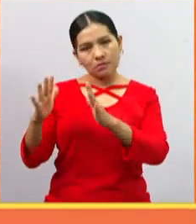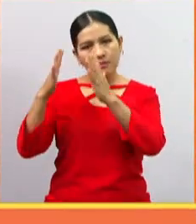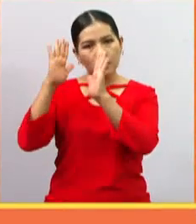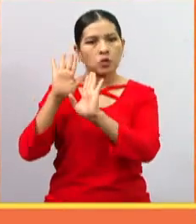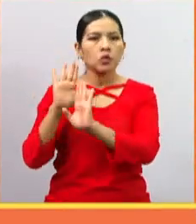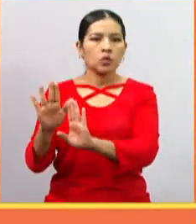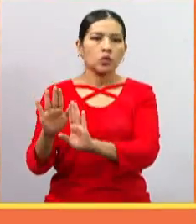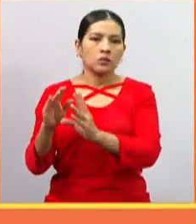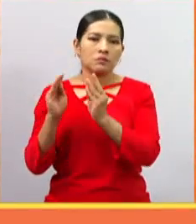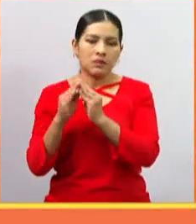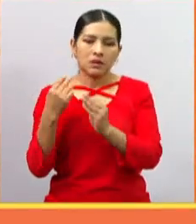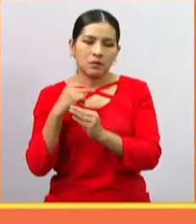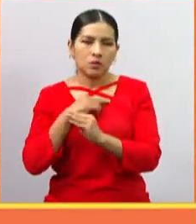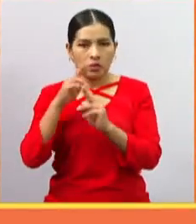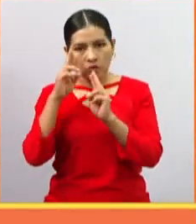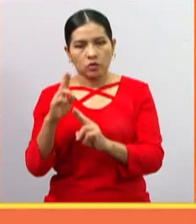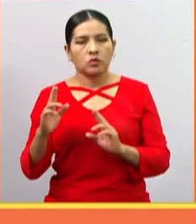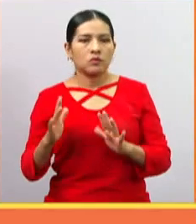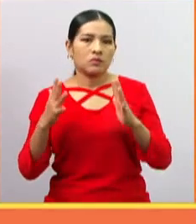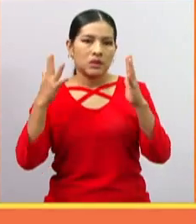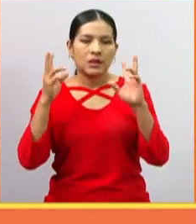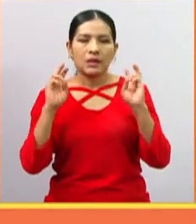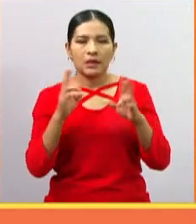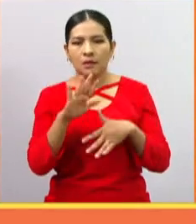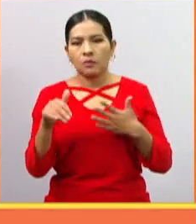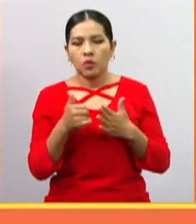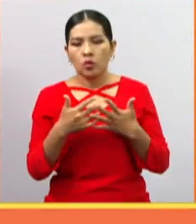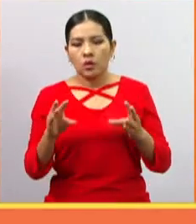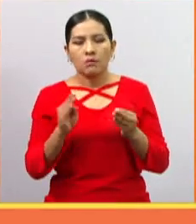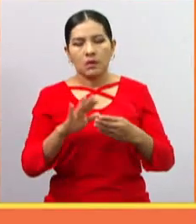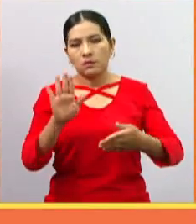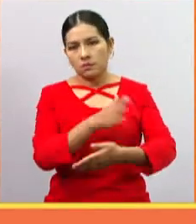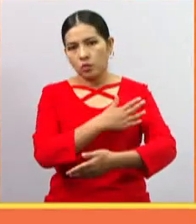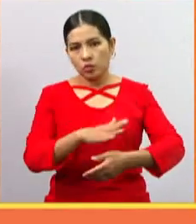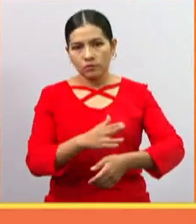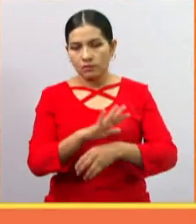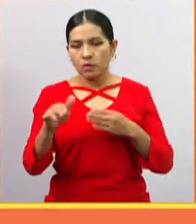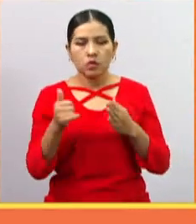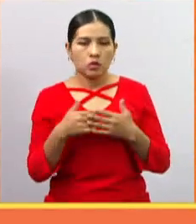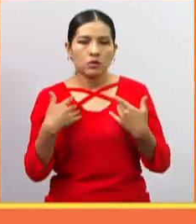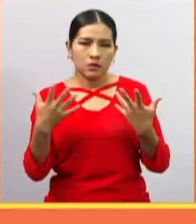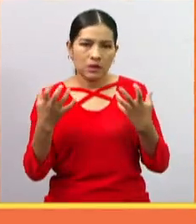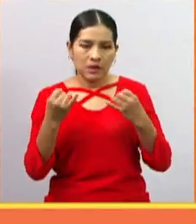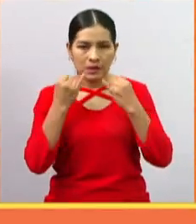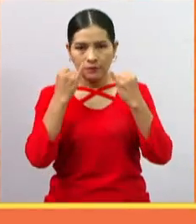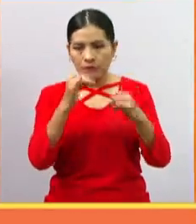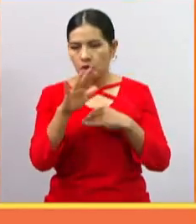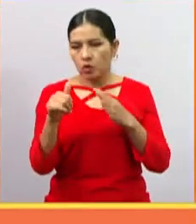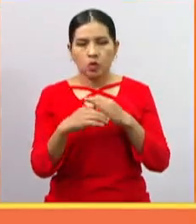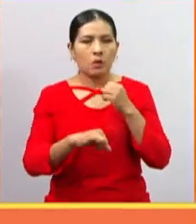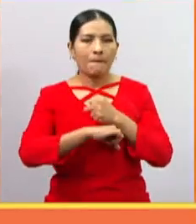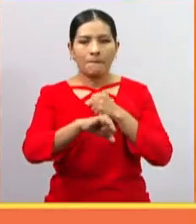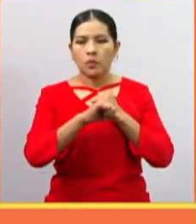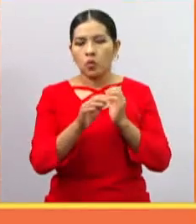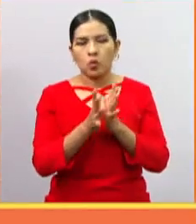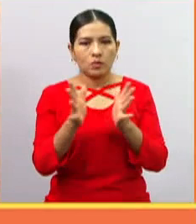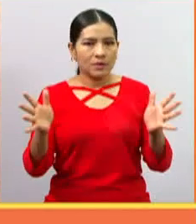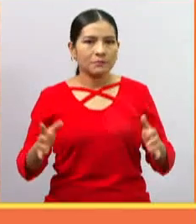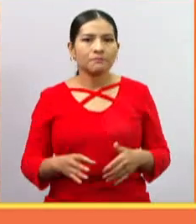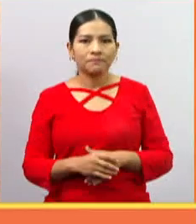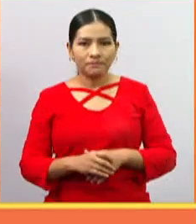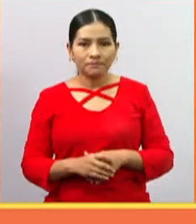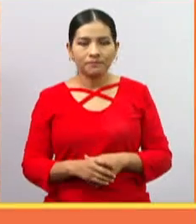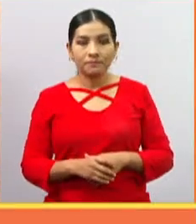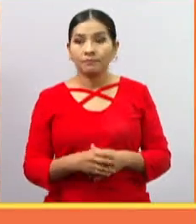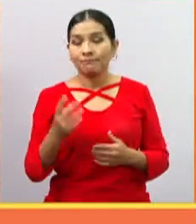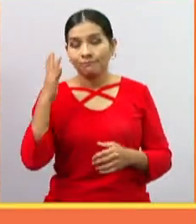él un homenaje a través de este concierto y quería yo decir esto de manera pública. Qué